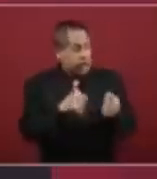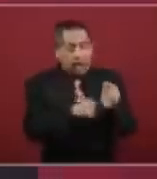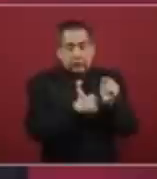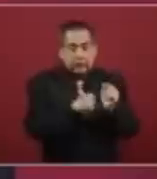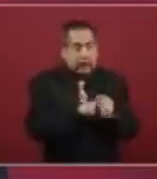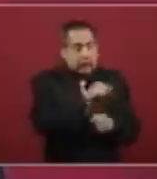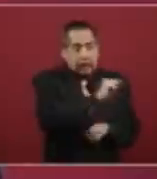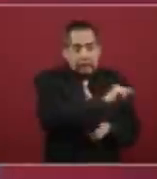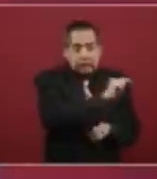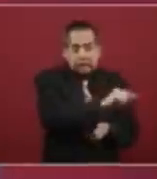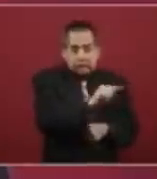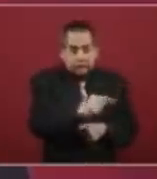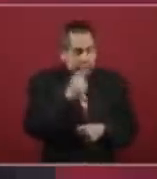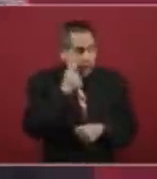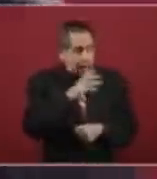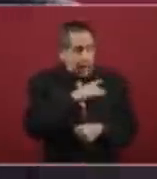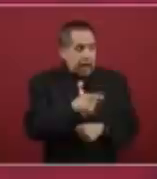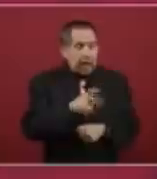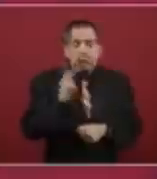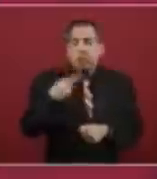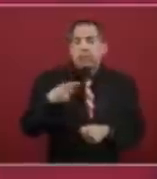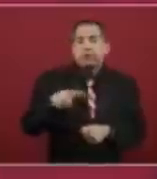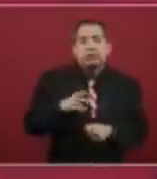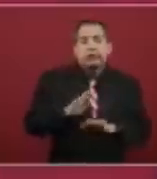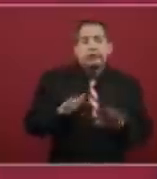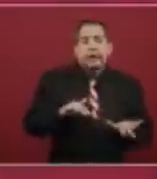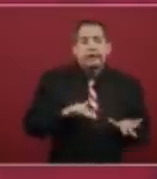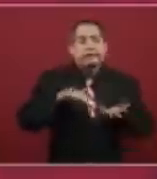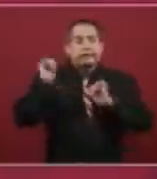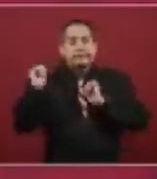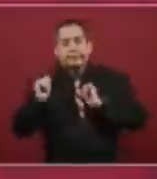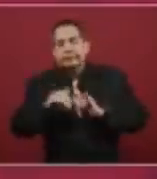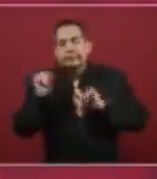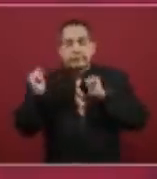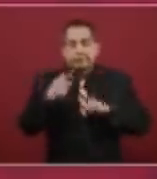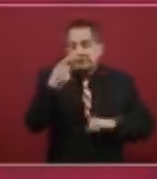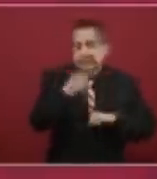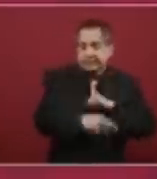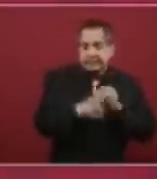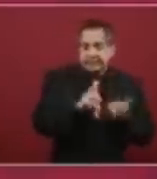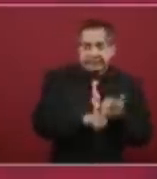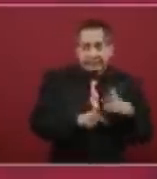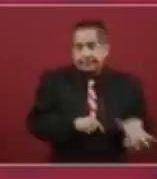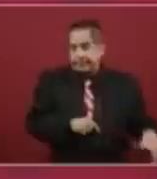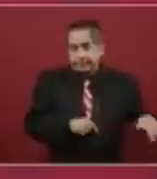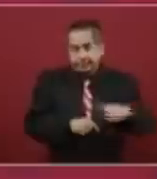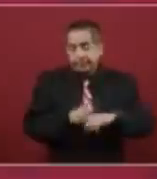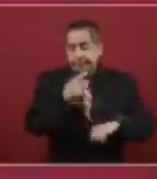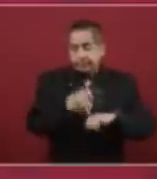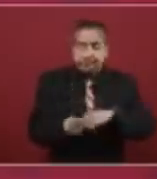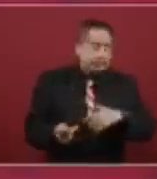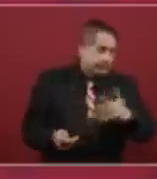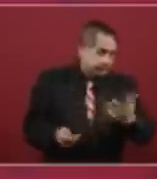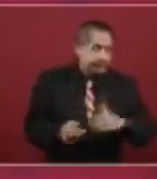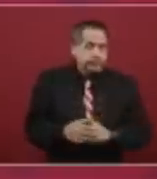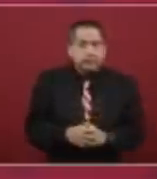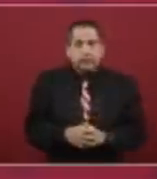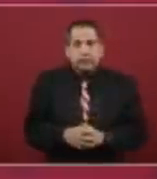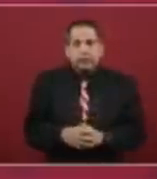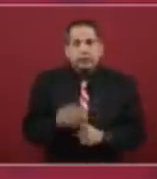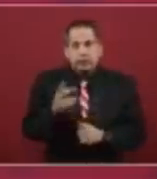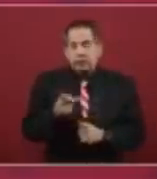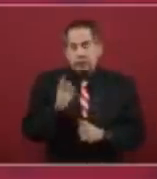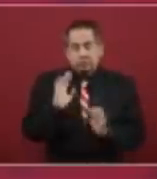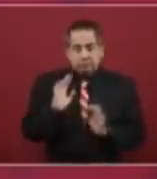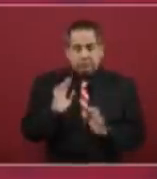magnitud, descontrol, riesgo. pero tenemos eso a